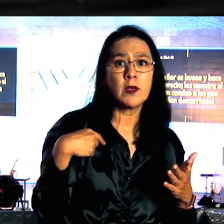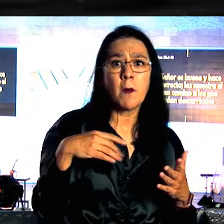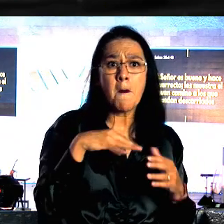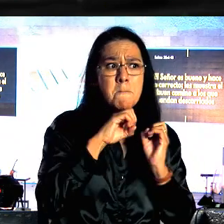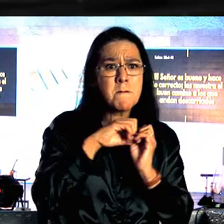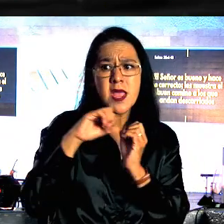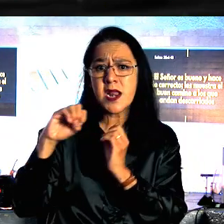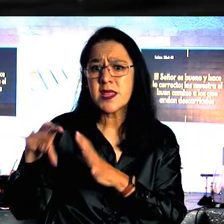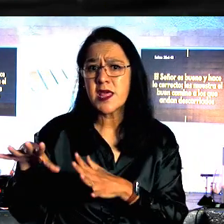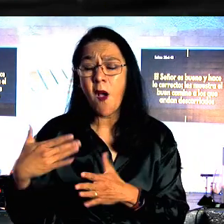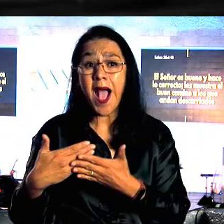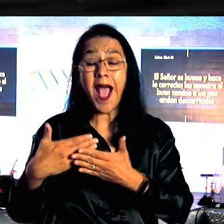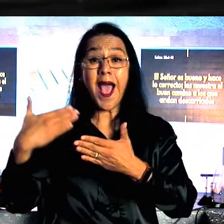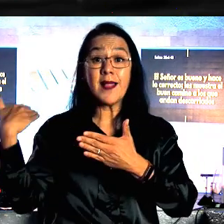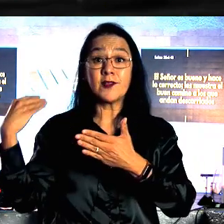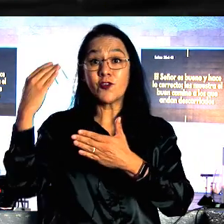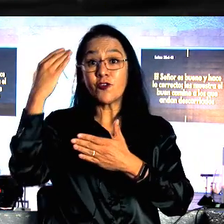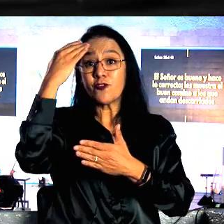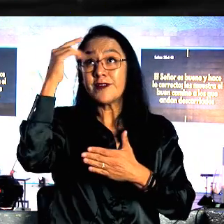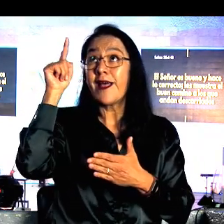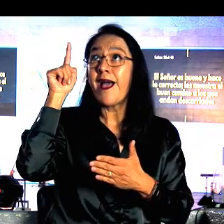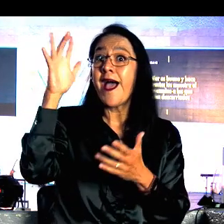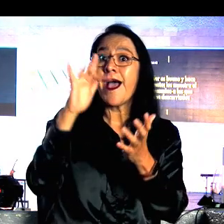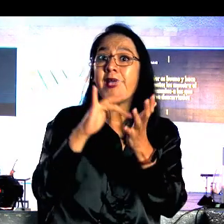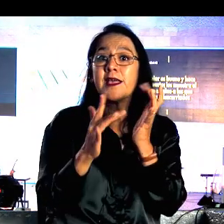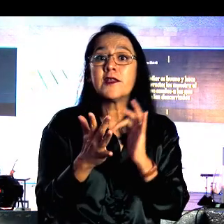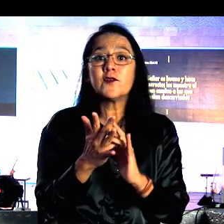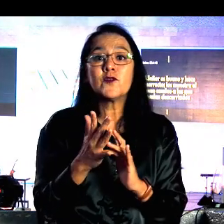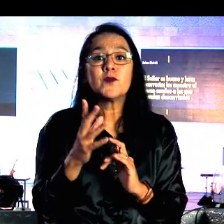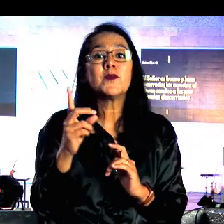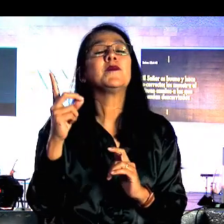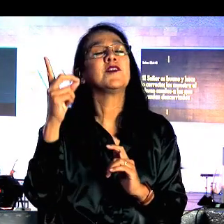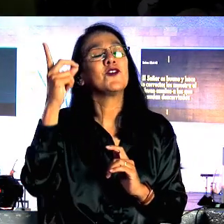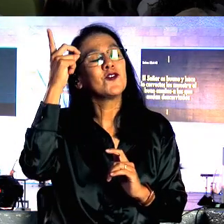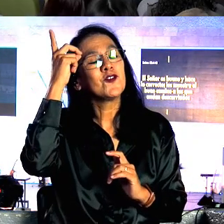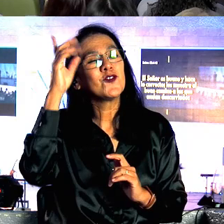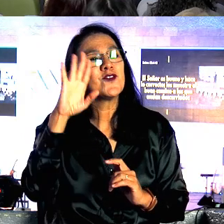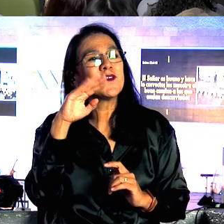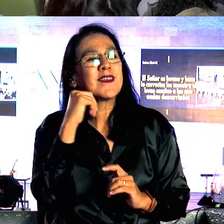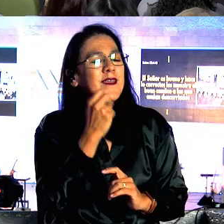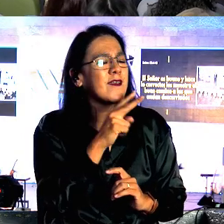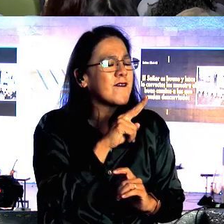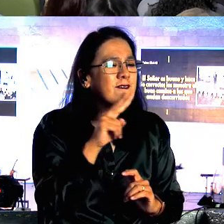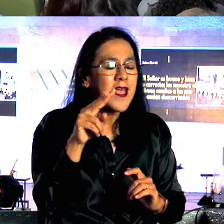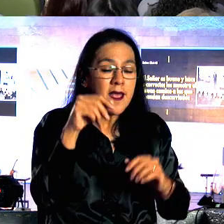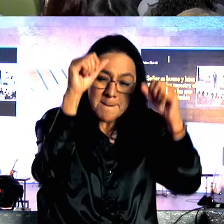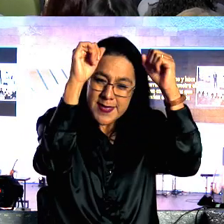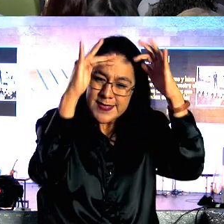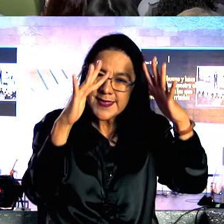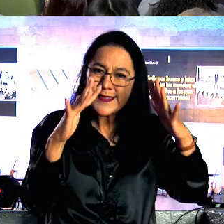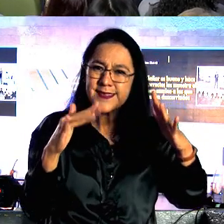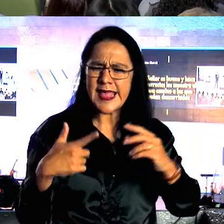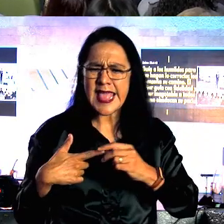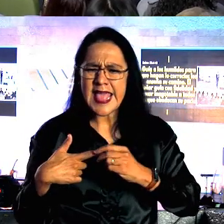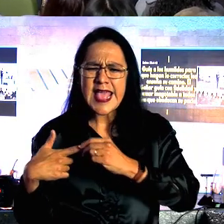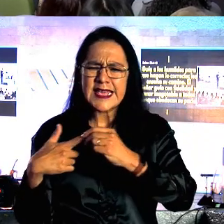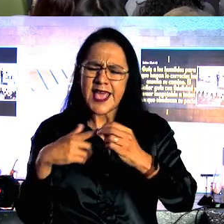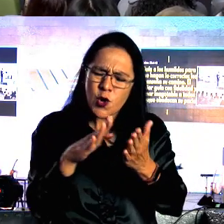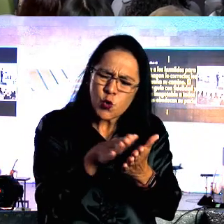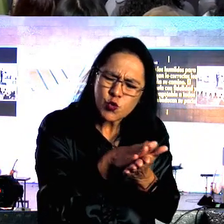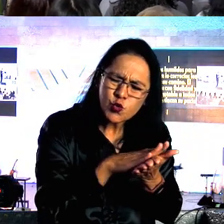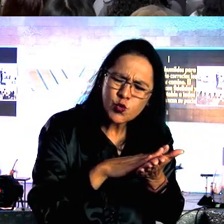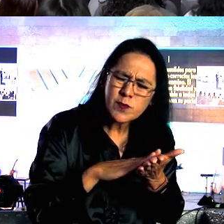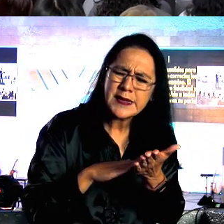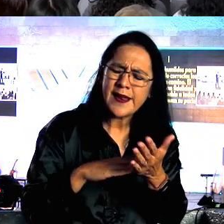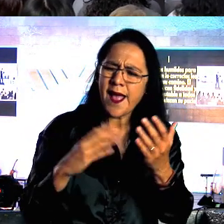y ahora el Señor nos quiere ver bendecidos versículo 9 guía a los humildes para que hagan lo